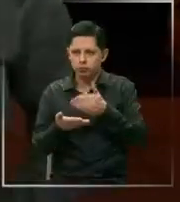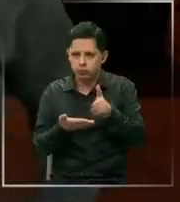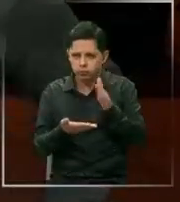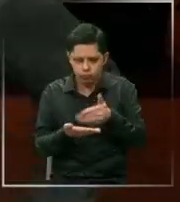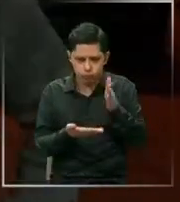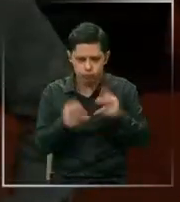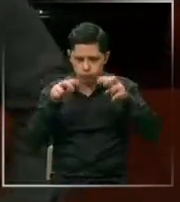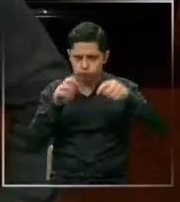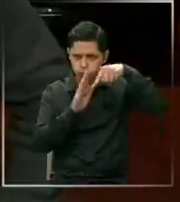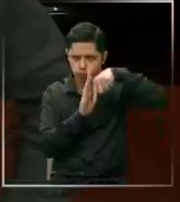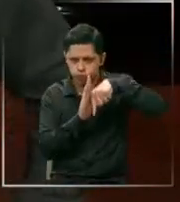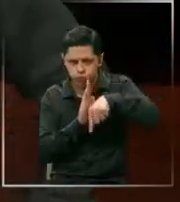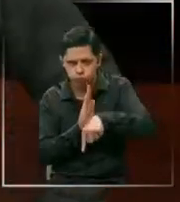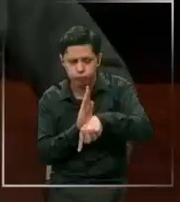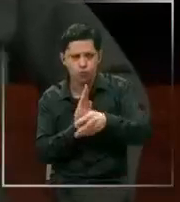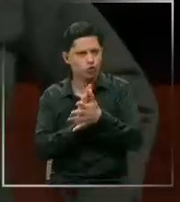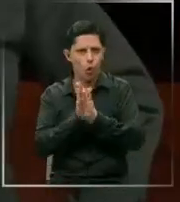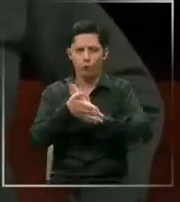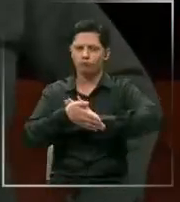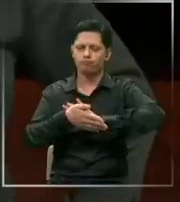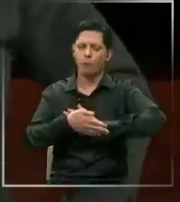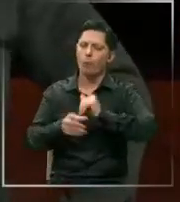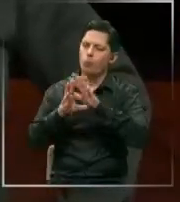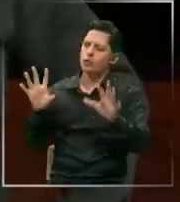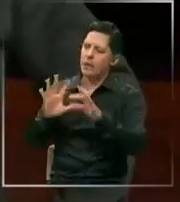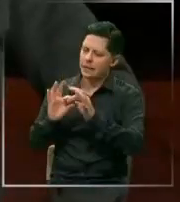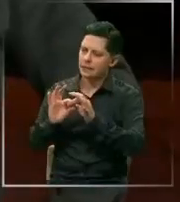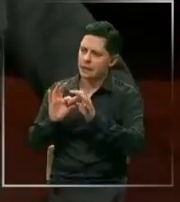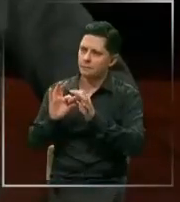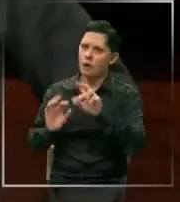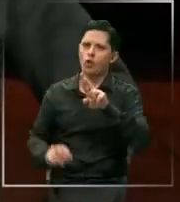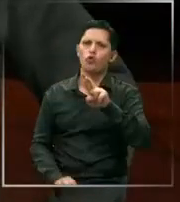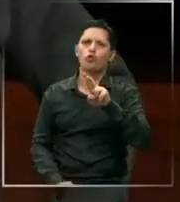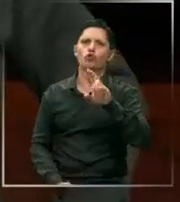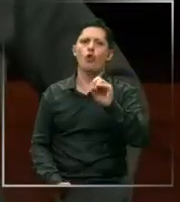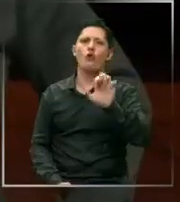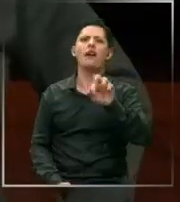todos los detalles. Roberto. Bien, Guillermo, muchísimas gracias por toda la información ahí desde Valparaíso.